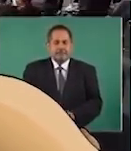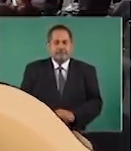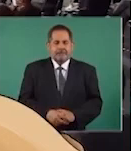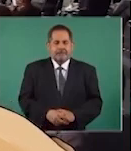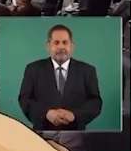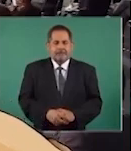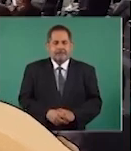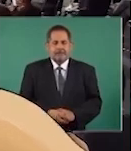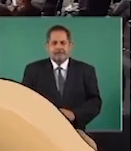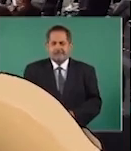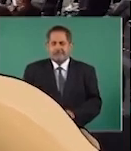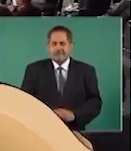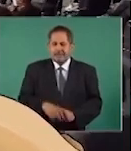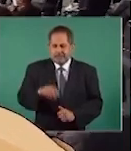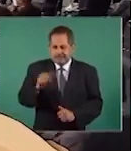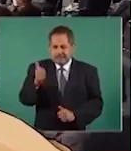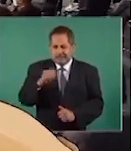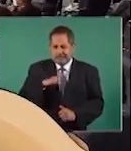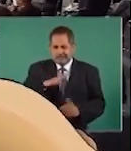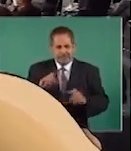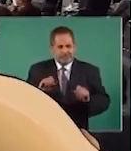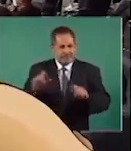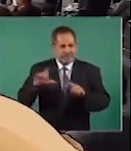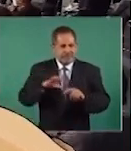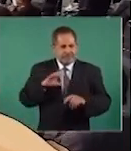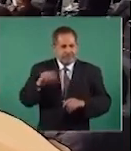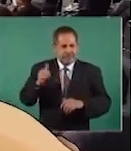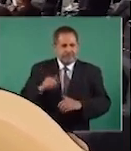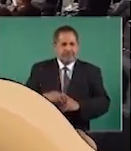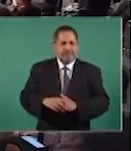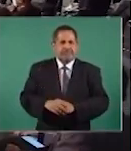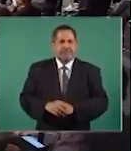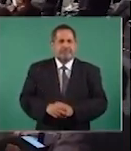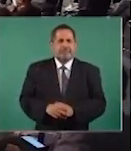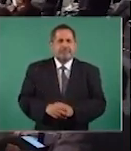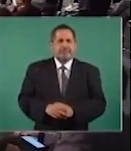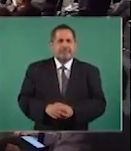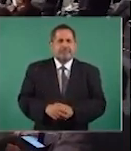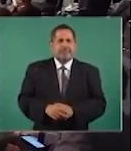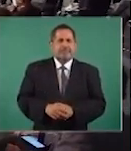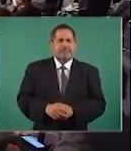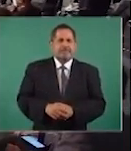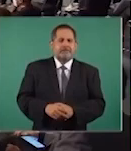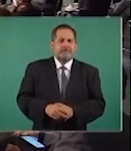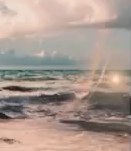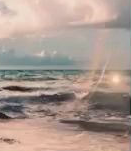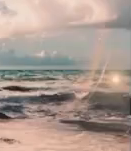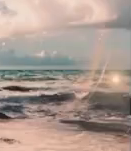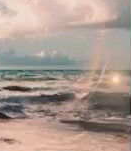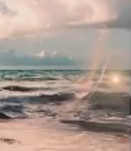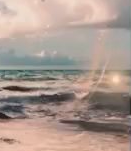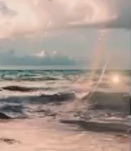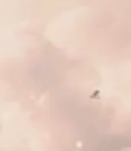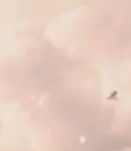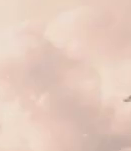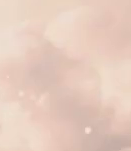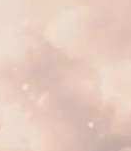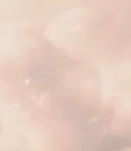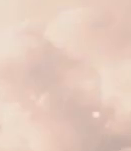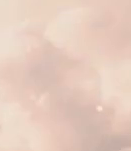ganar dicha consulta. Ahora alegan que es un ejercicio ocioso. Algunos adversarios de AMLO ya no saben ni qué pensar.